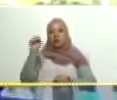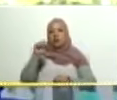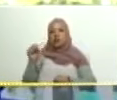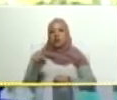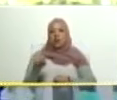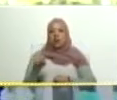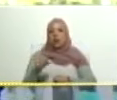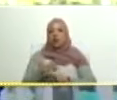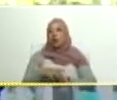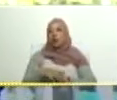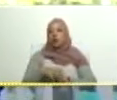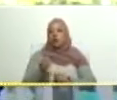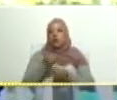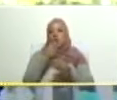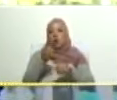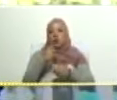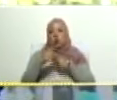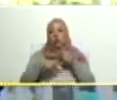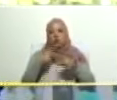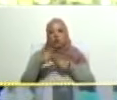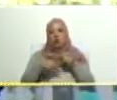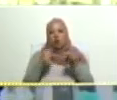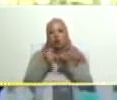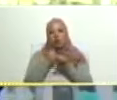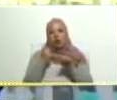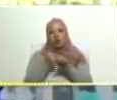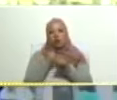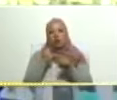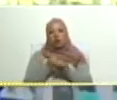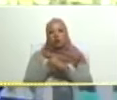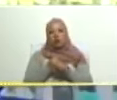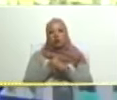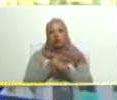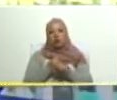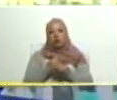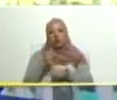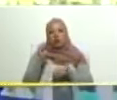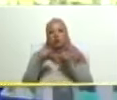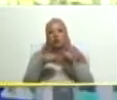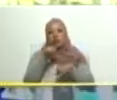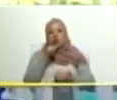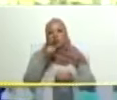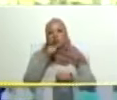sindicatos, consejos productivos de trabajadores, CCPT.